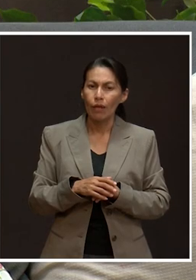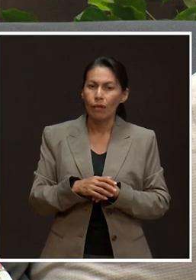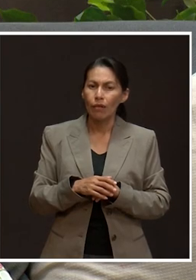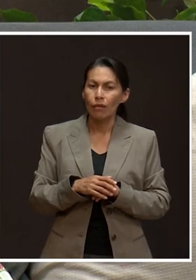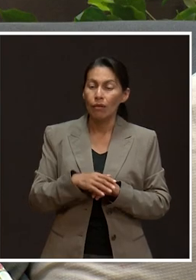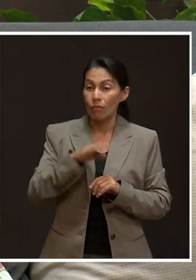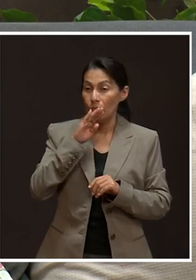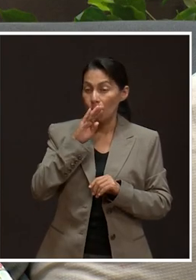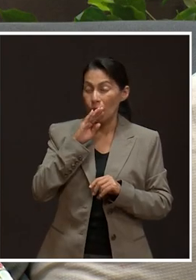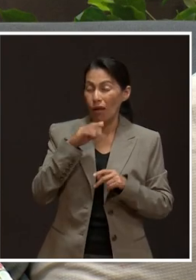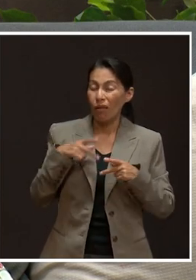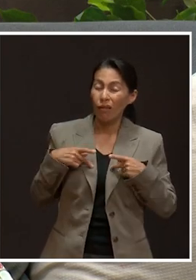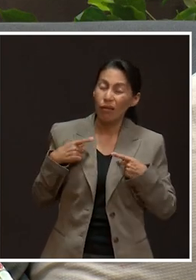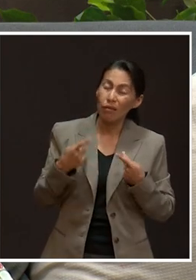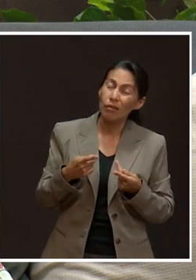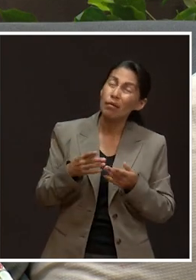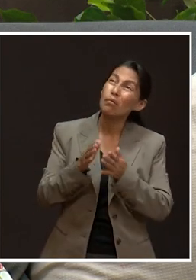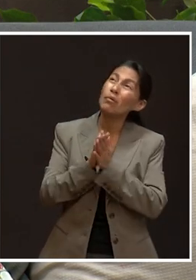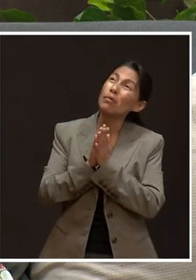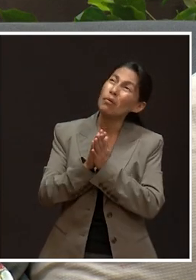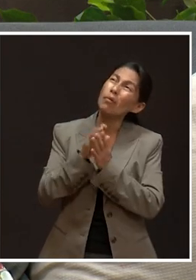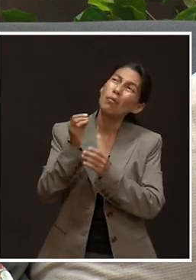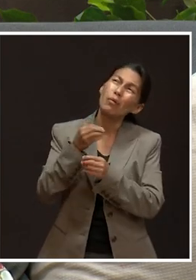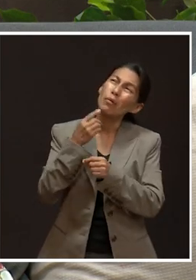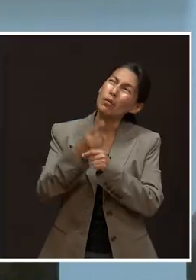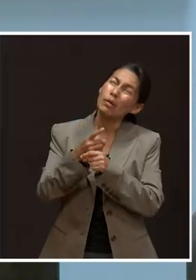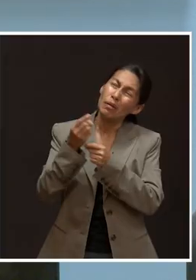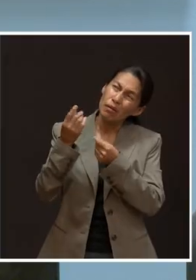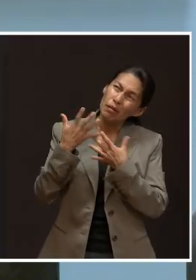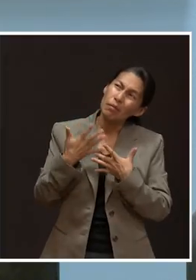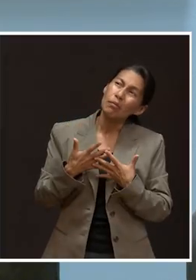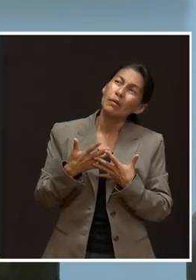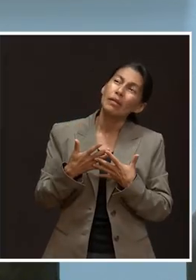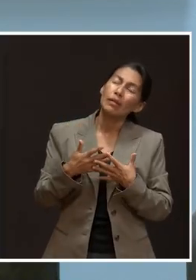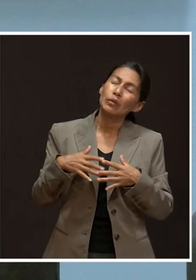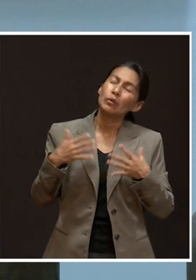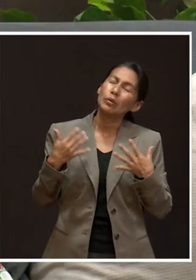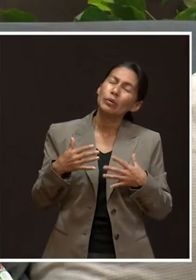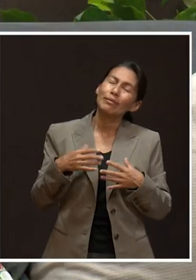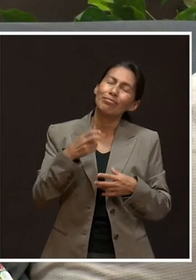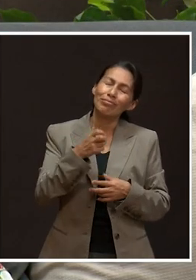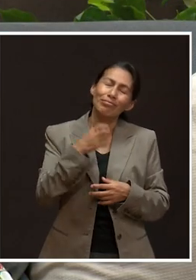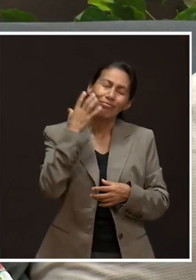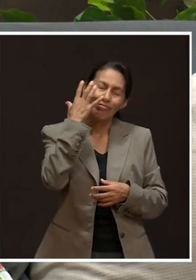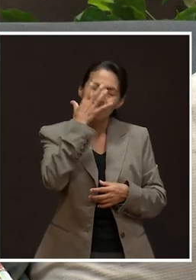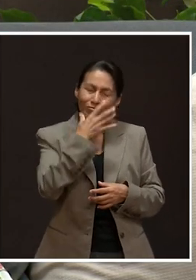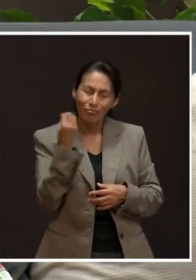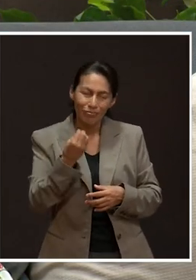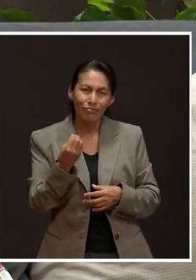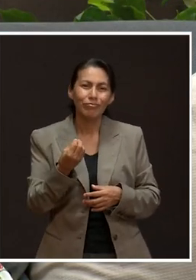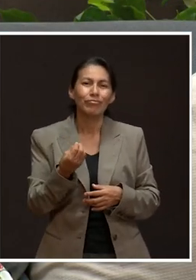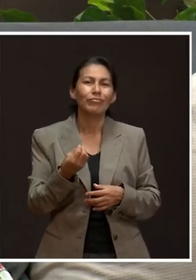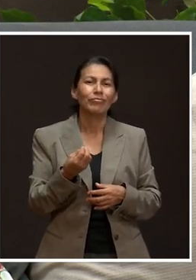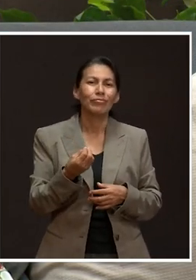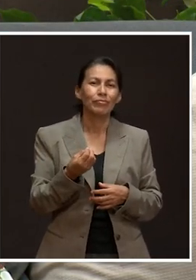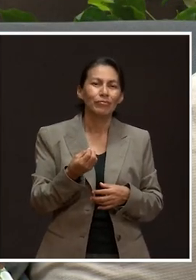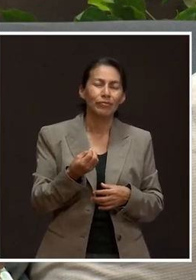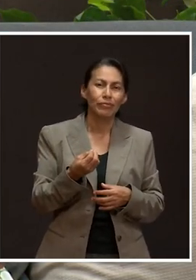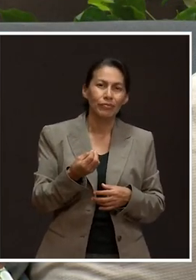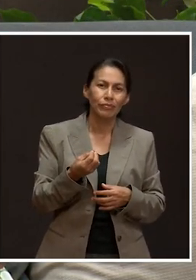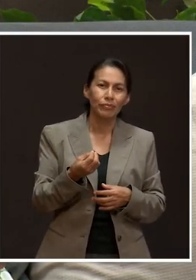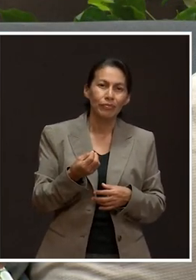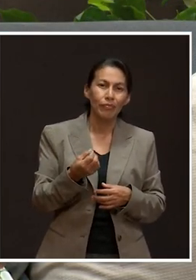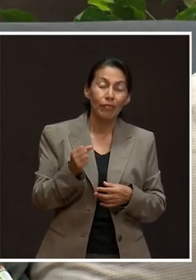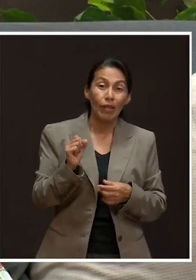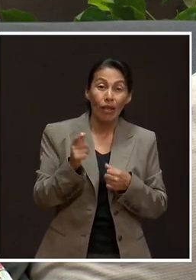le diera pues una oportunidad para poder vivir. Entonces fue algo que muy bonito, muy bonito